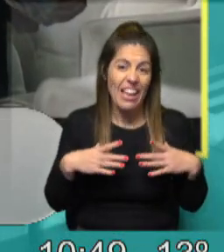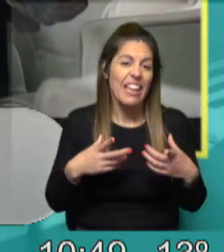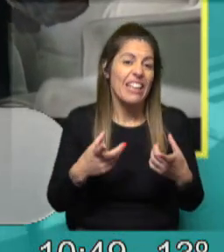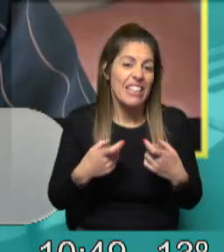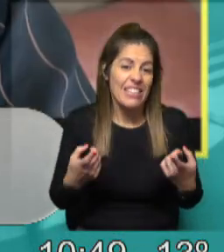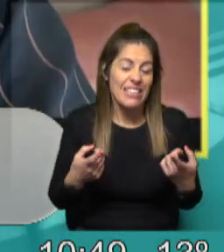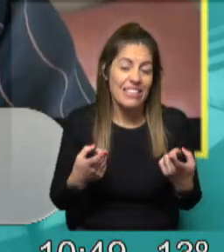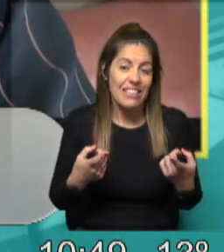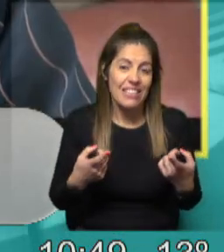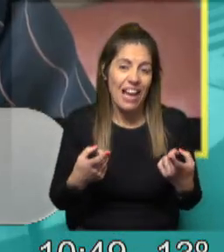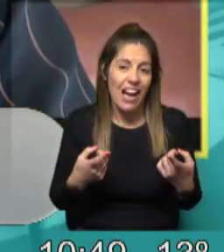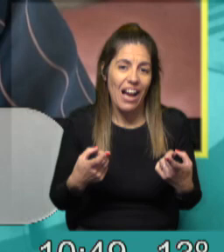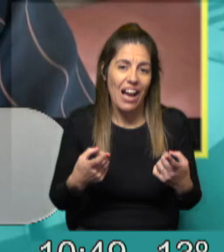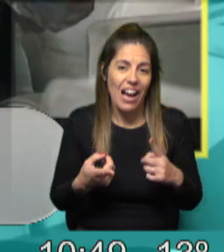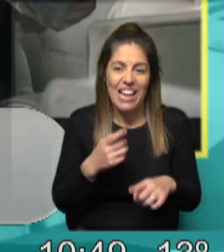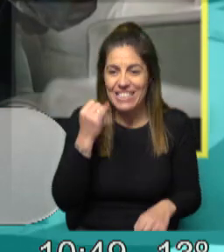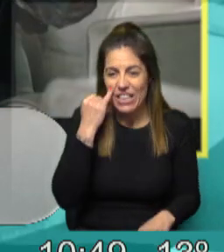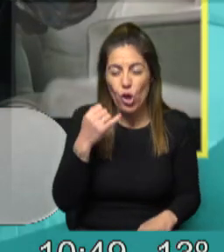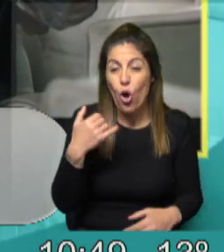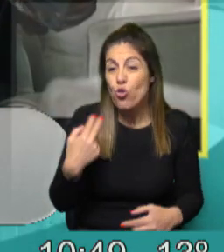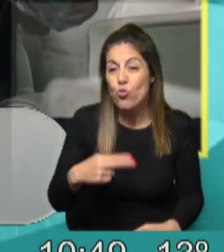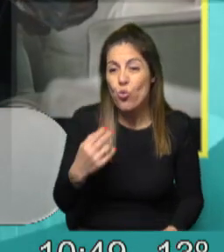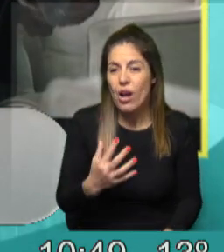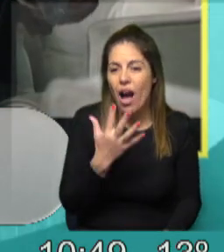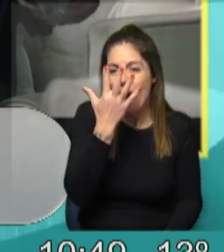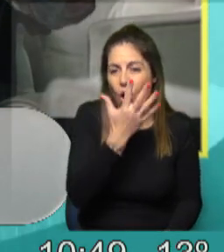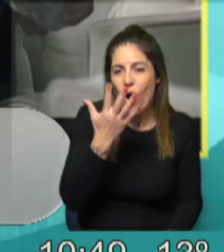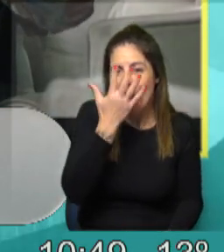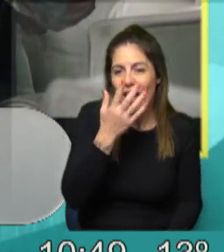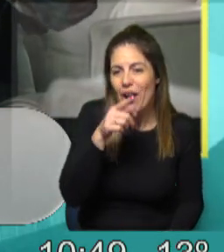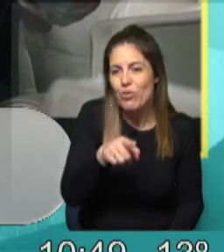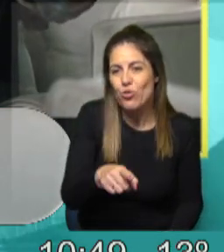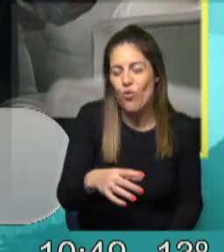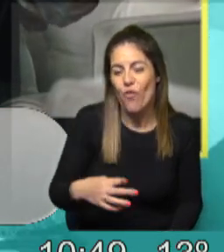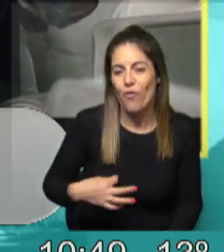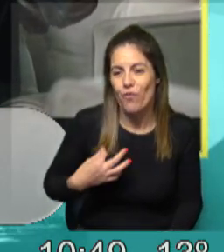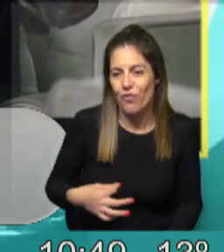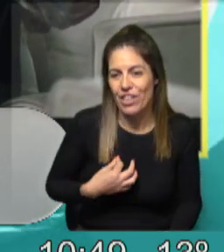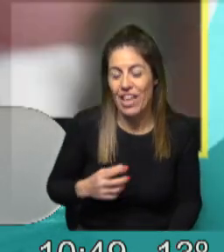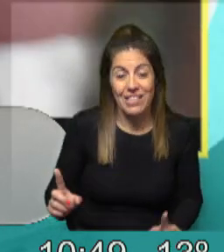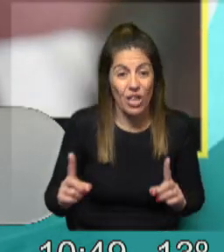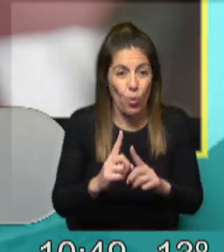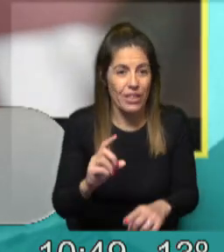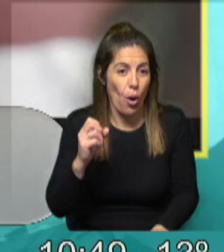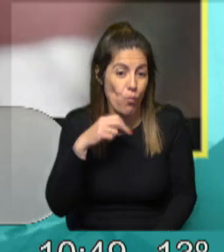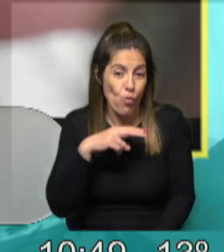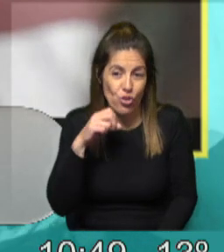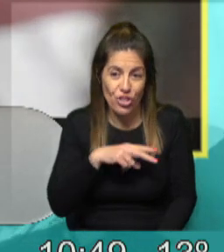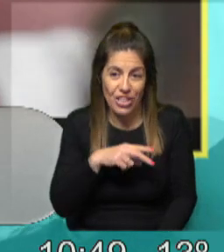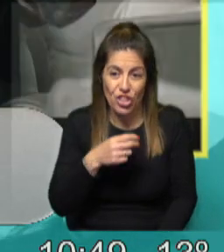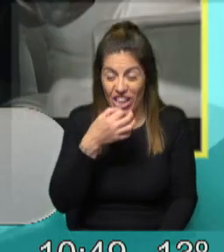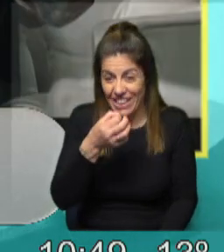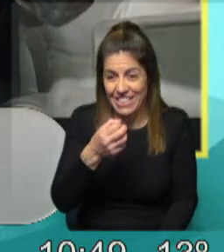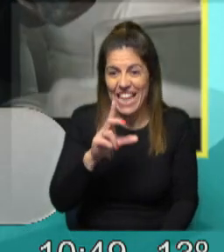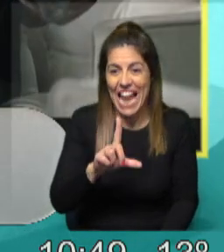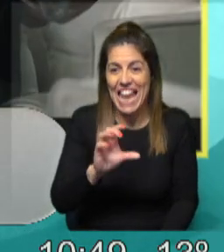la atiendan de manera... Nunca tuvo un orgasmo en su vida. Sí, de que la atiendan veneriamente, digamos. Y se encuentra con un pibe que le dicen Leo Grande, usted imaginará por